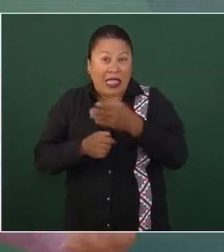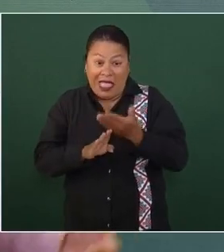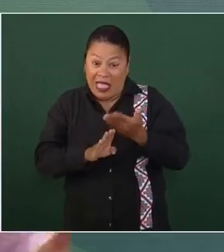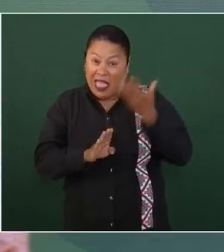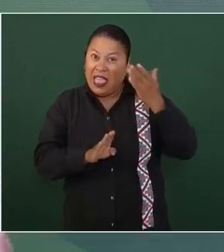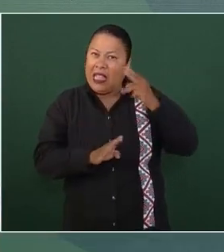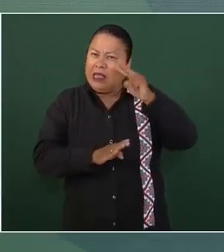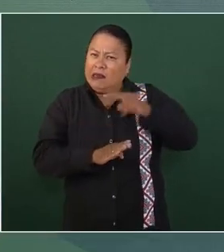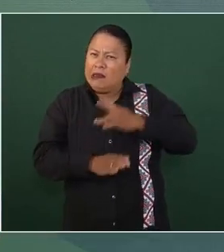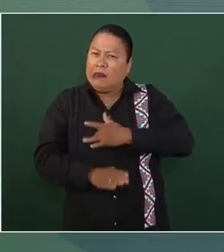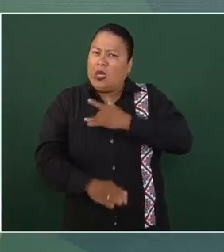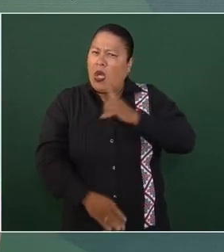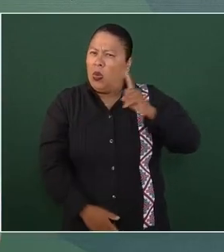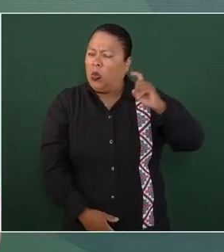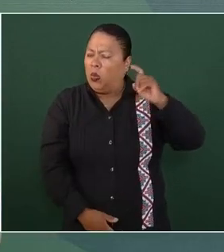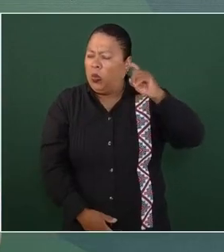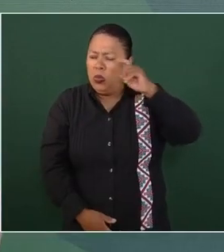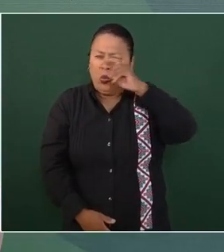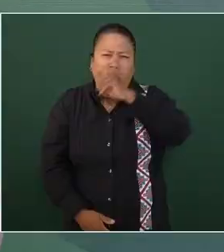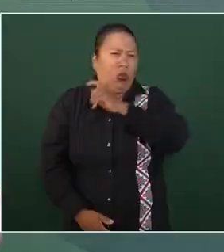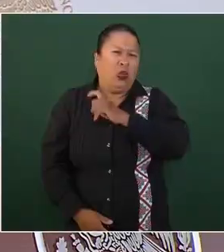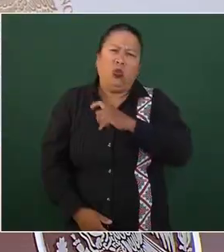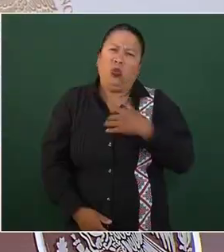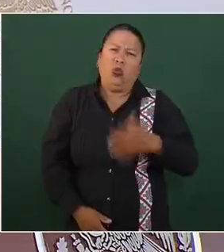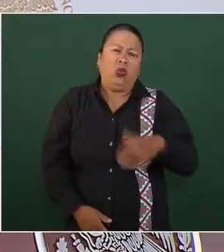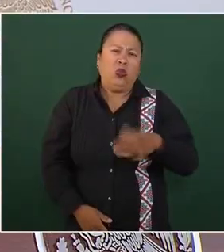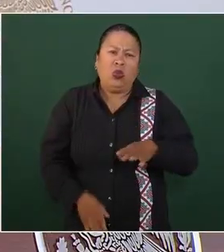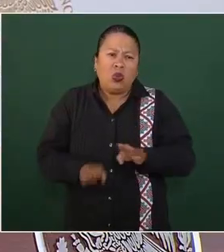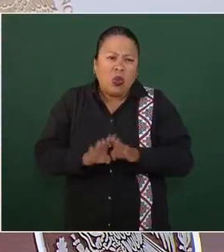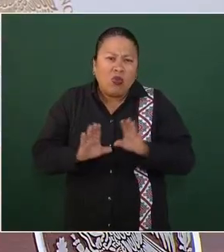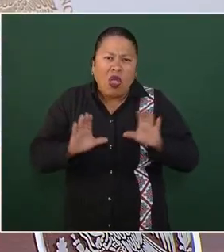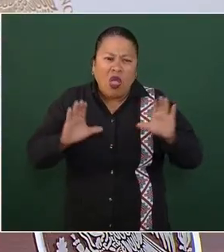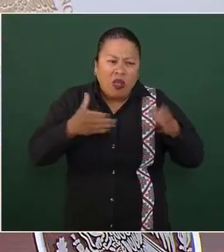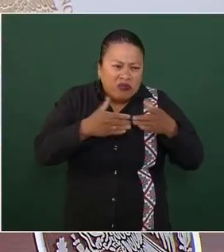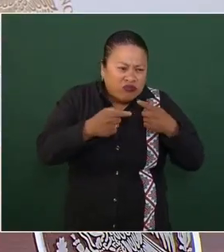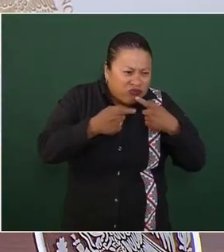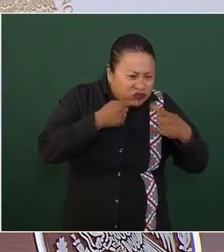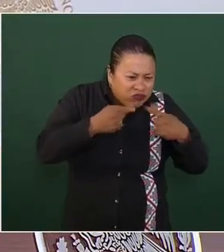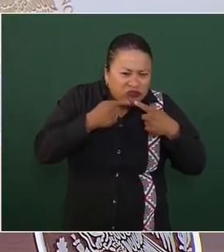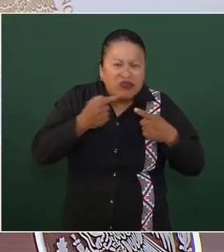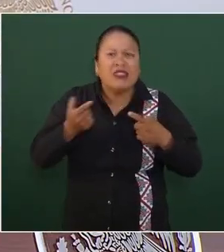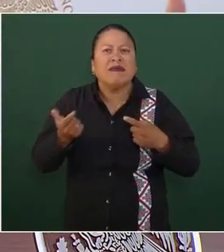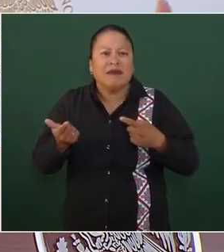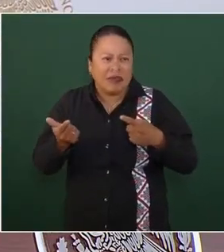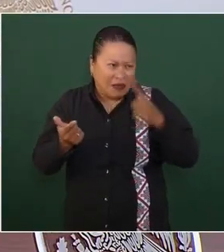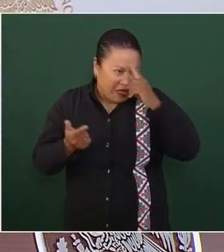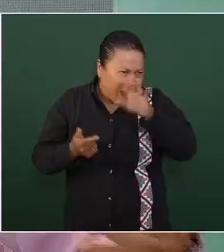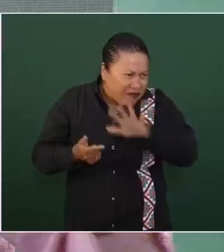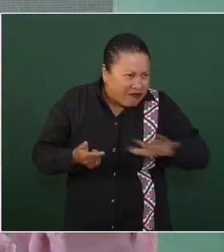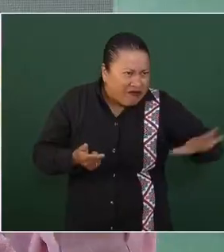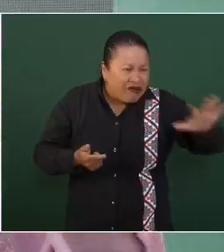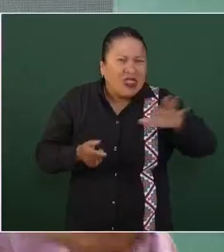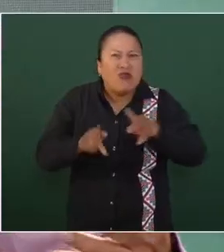aquel entonces la organización del pueblo